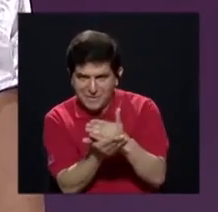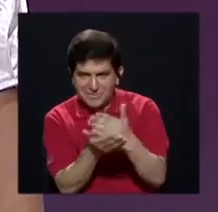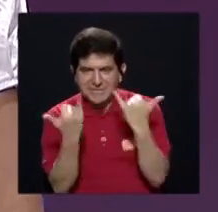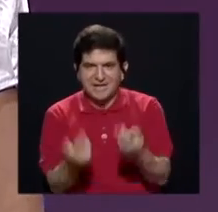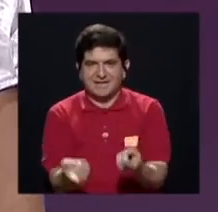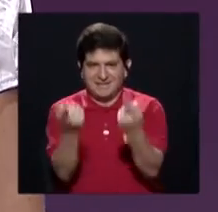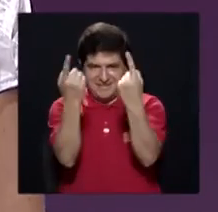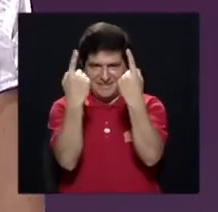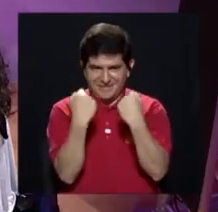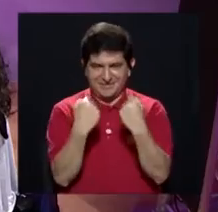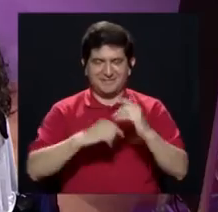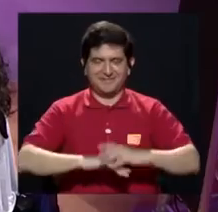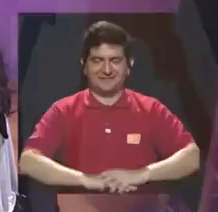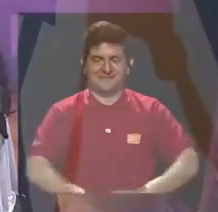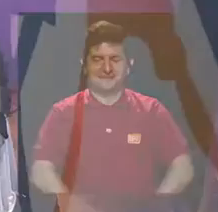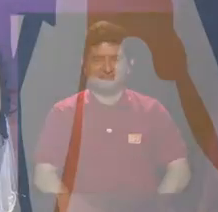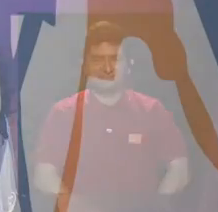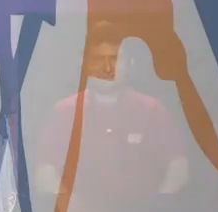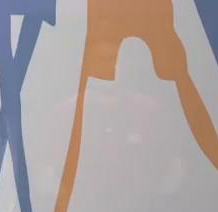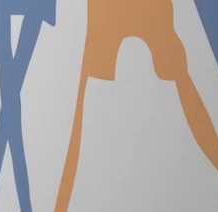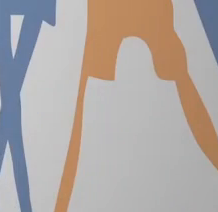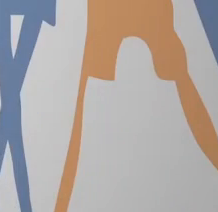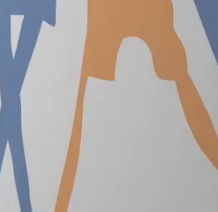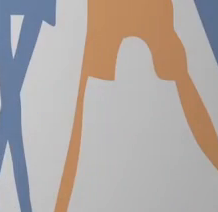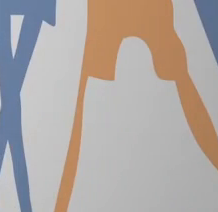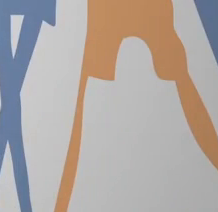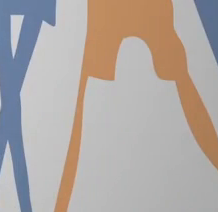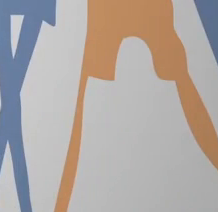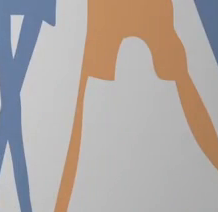y volveremos pronto con ustedes.